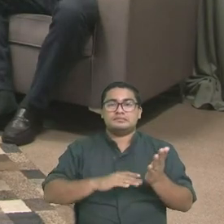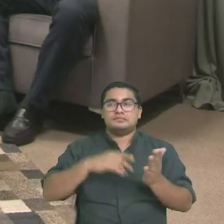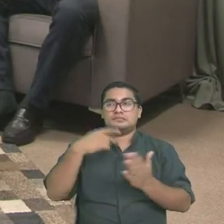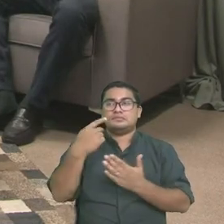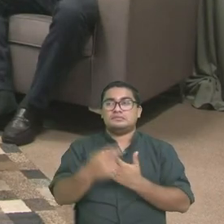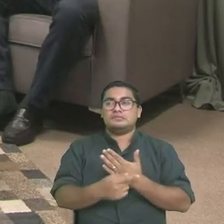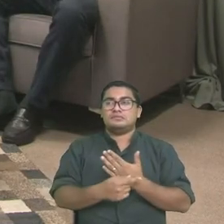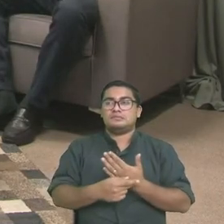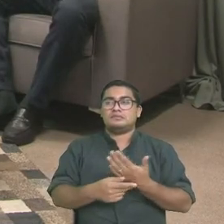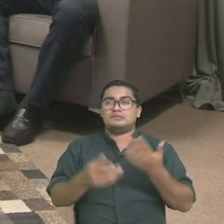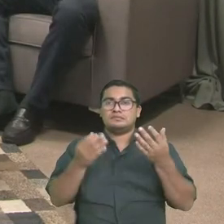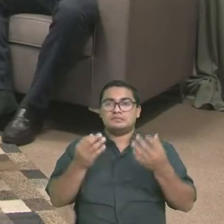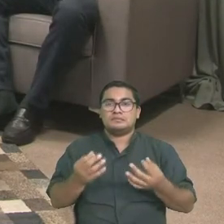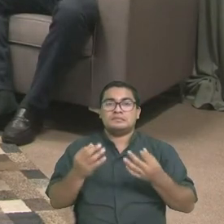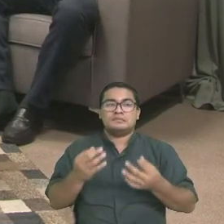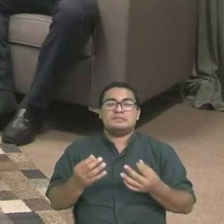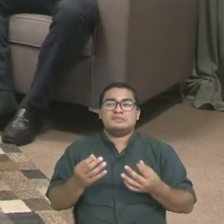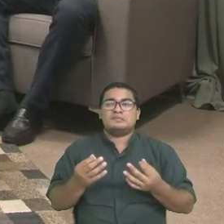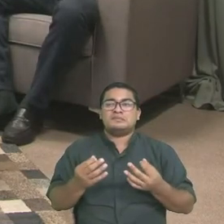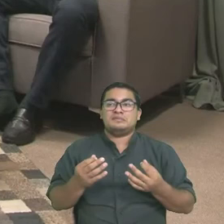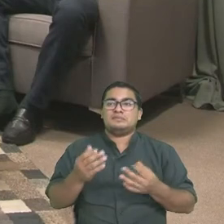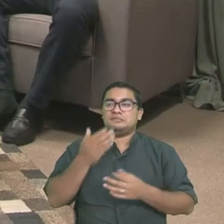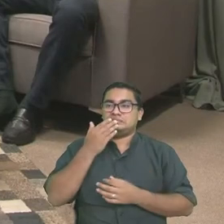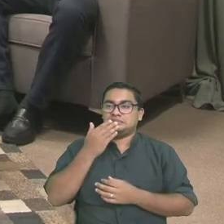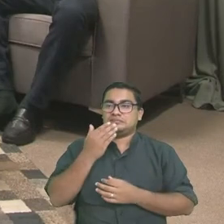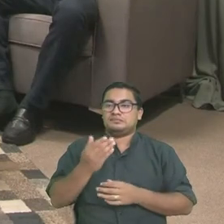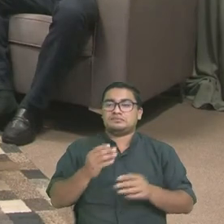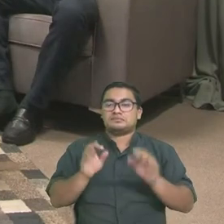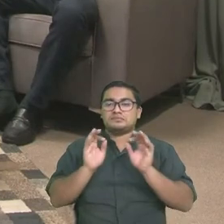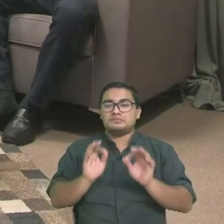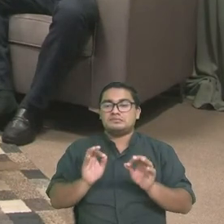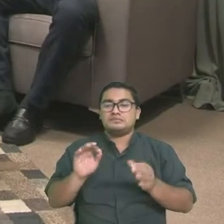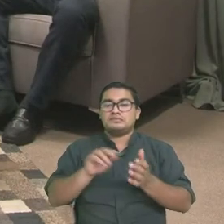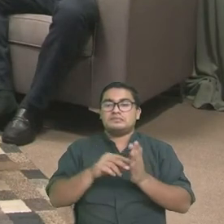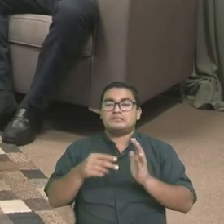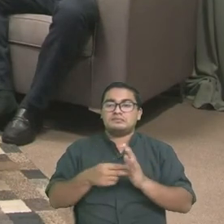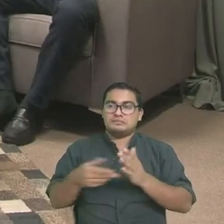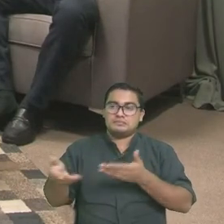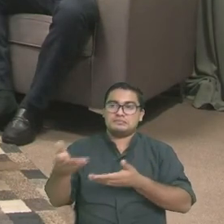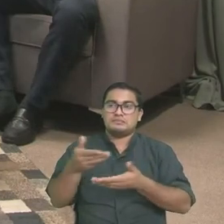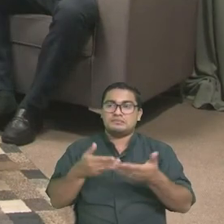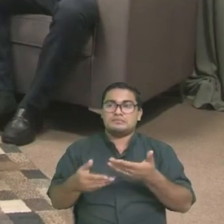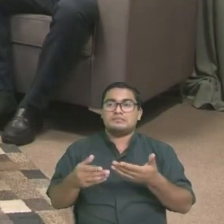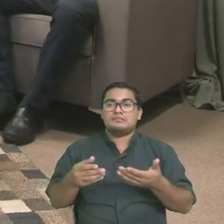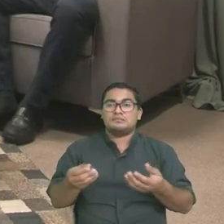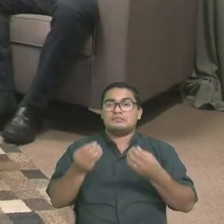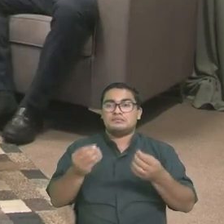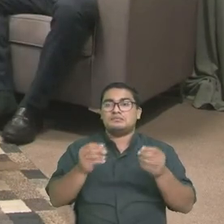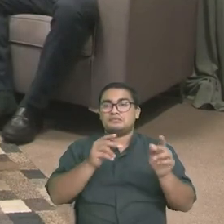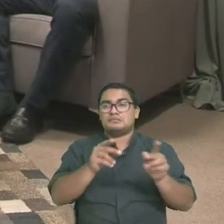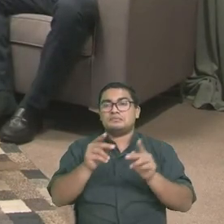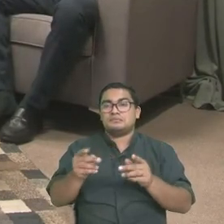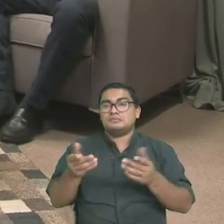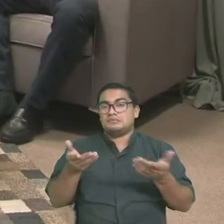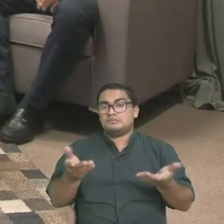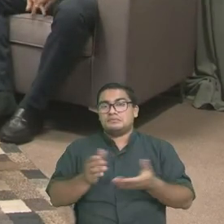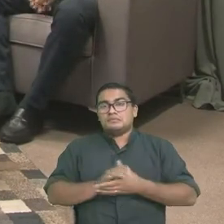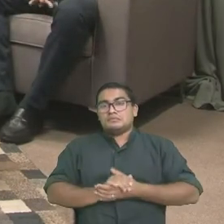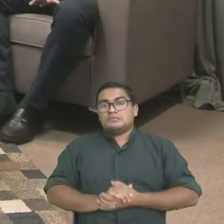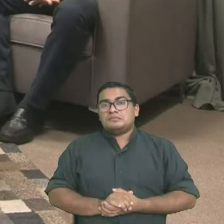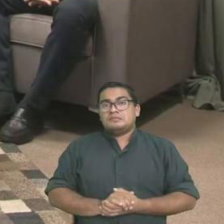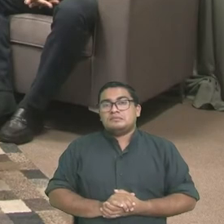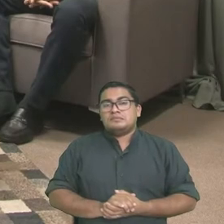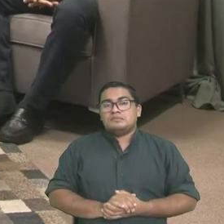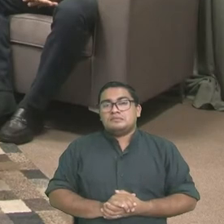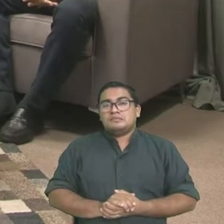organismos que vale la pena depositar confianza, y eso es lo que han hecho estos organismos multilaterales. Claro